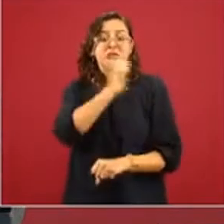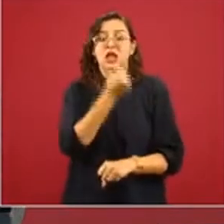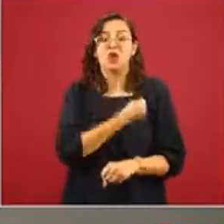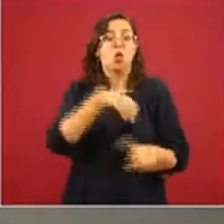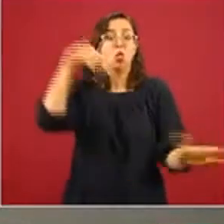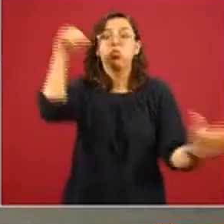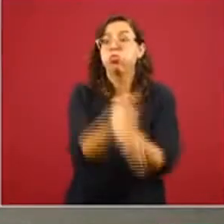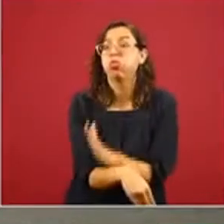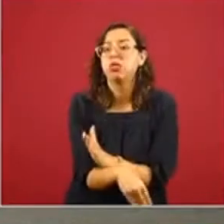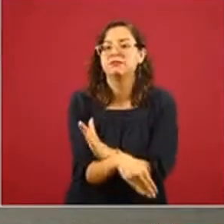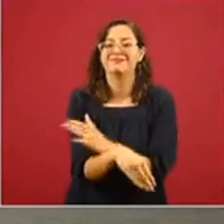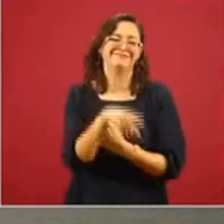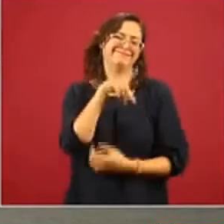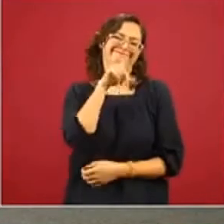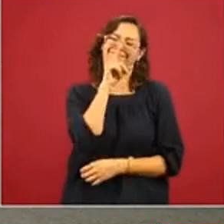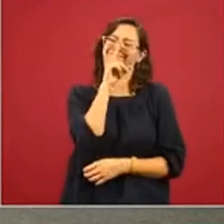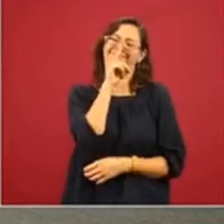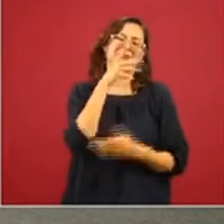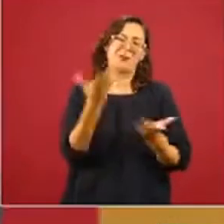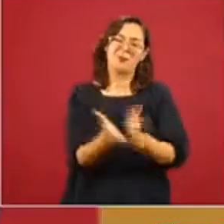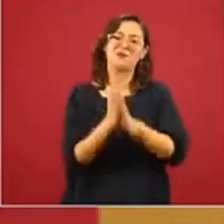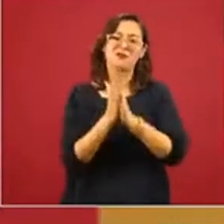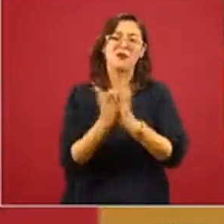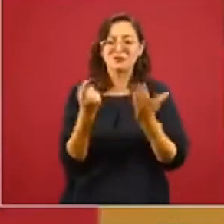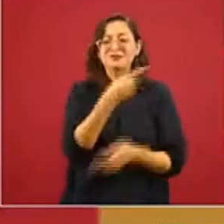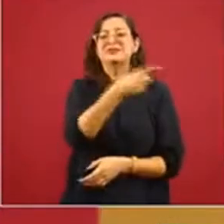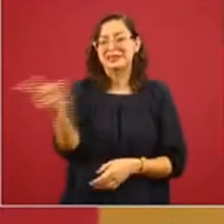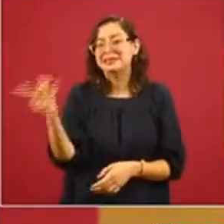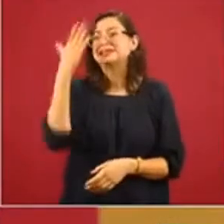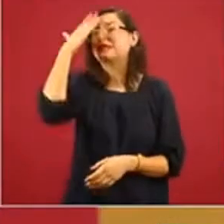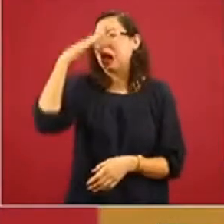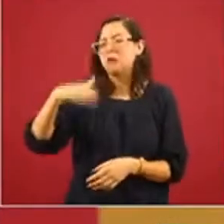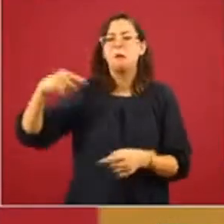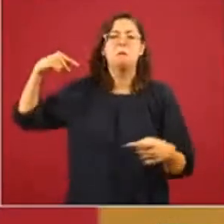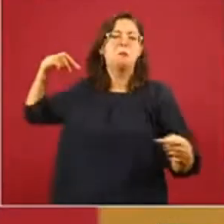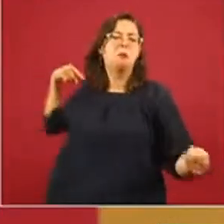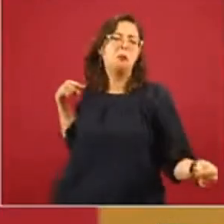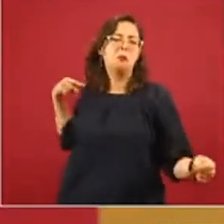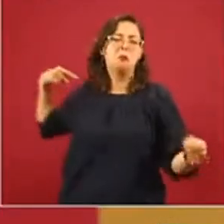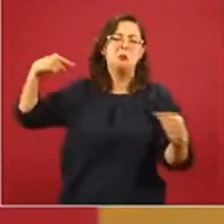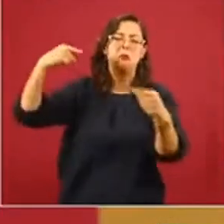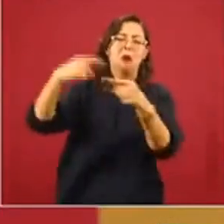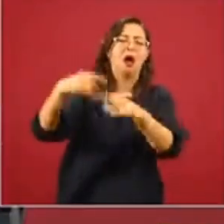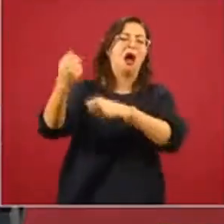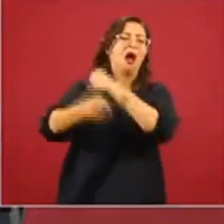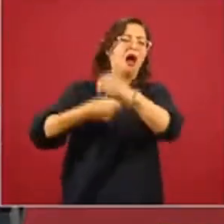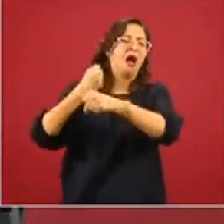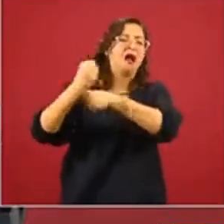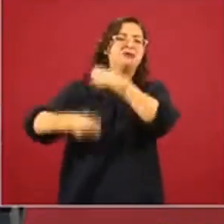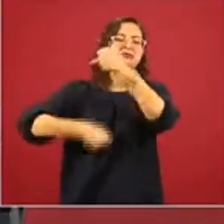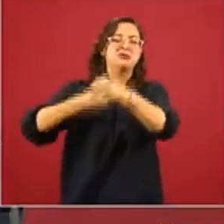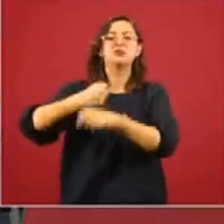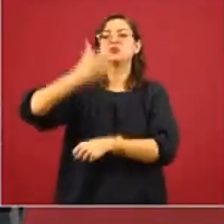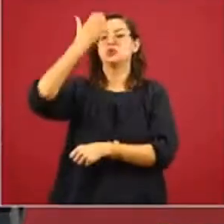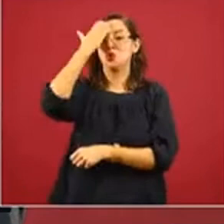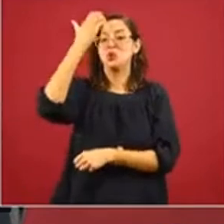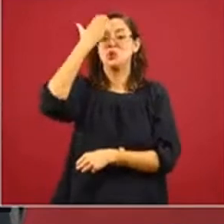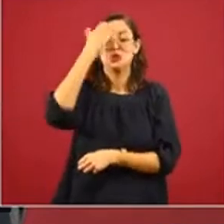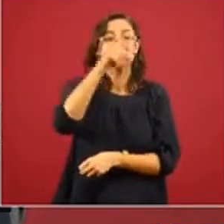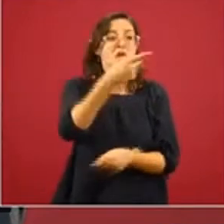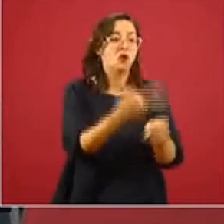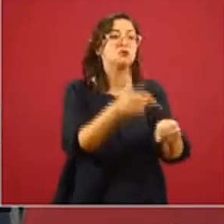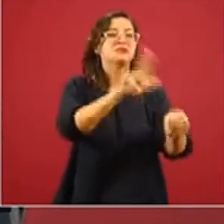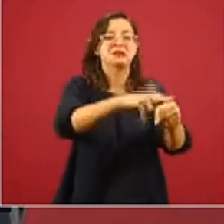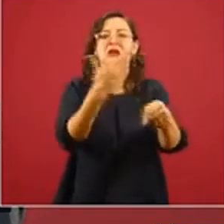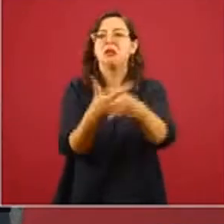Así ha sido. Quien realmente ha ido a una unidad de salud en el sistema público lo sabe perfectamente. Quien nunca se ha